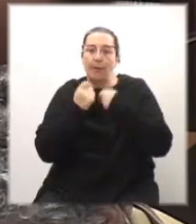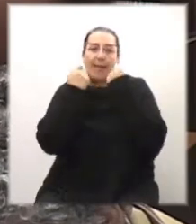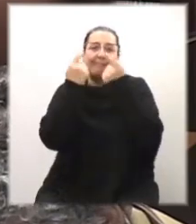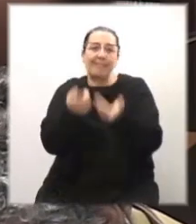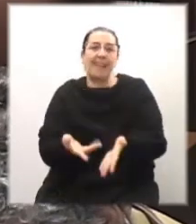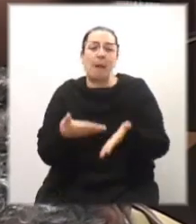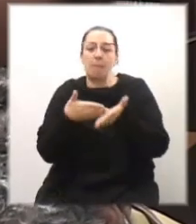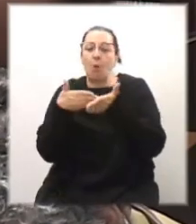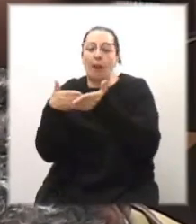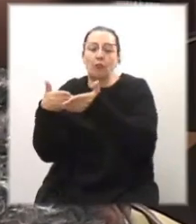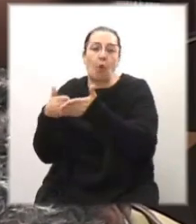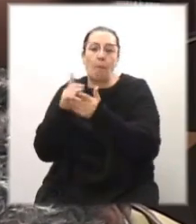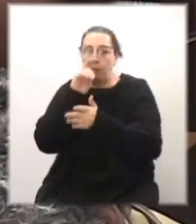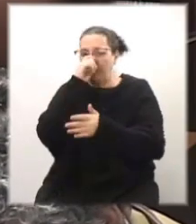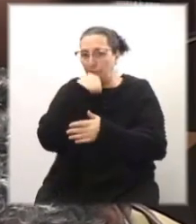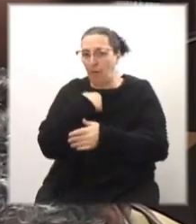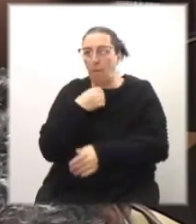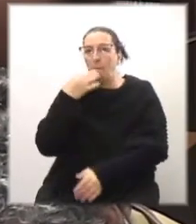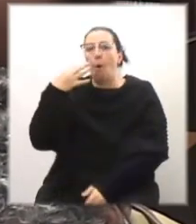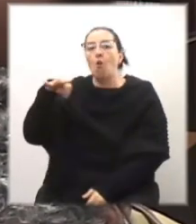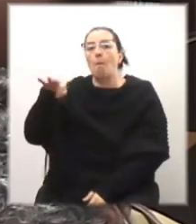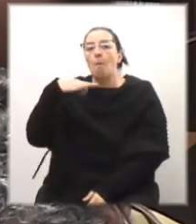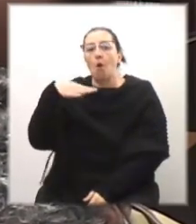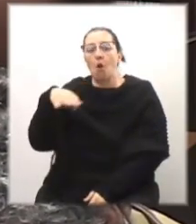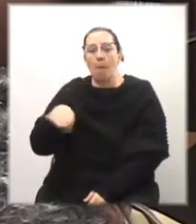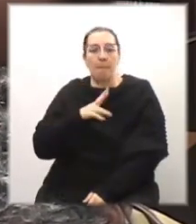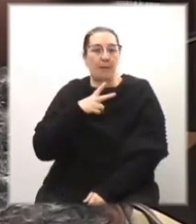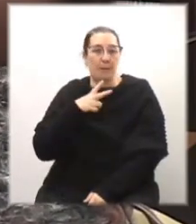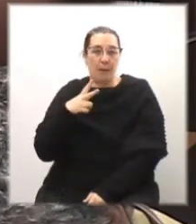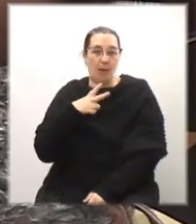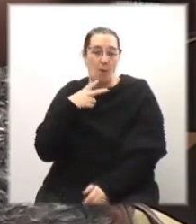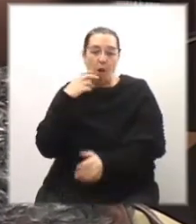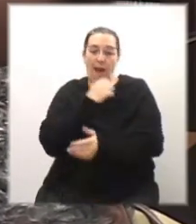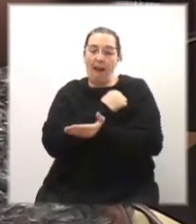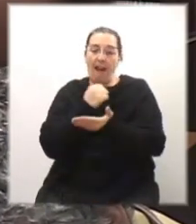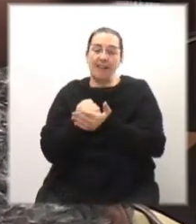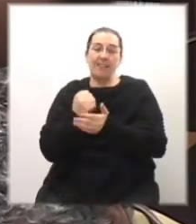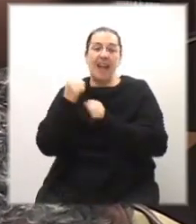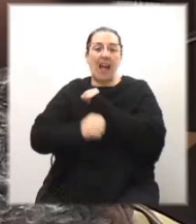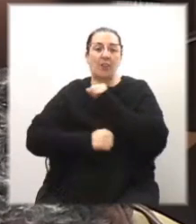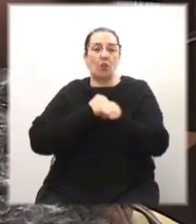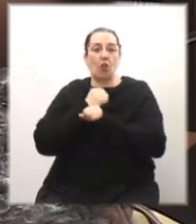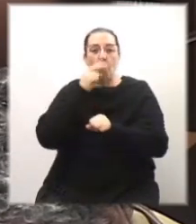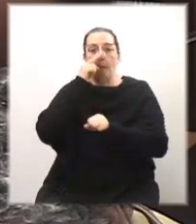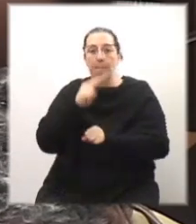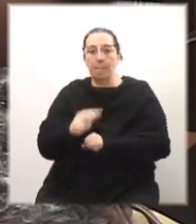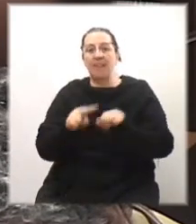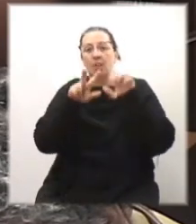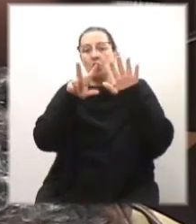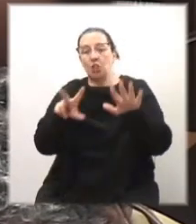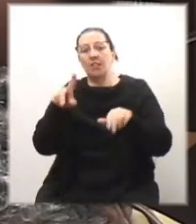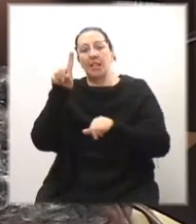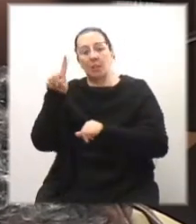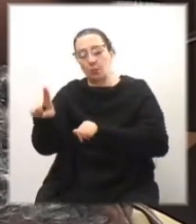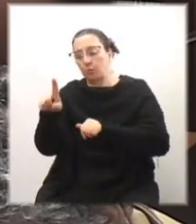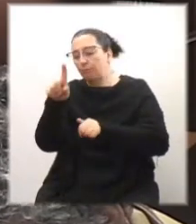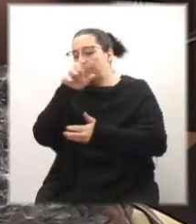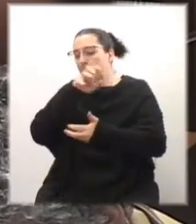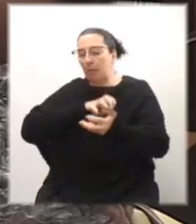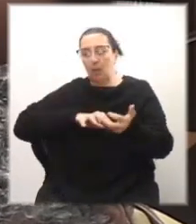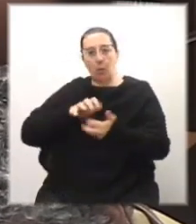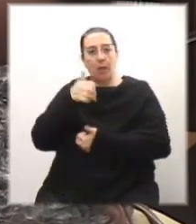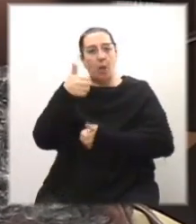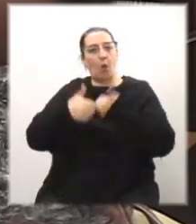a un monopolio privado, que hasta el año 2081 habrá de perjudicar la competitividad del